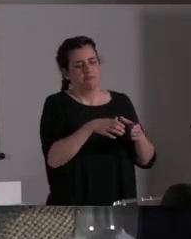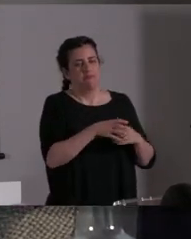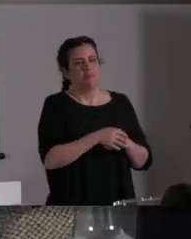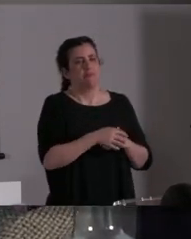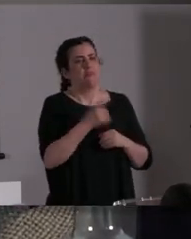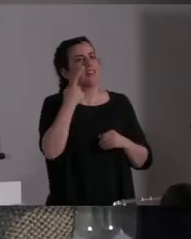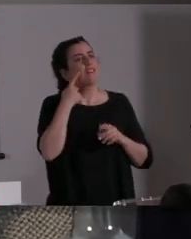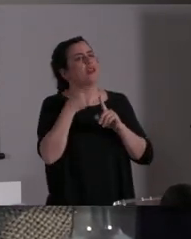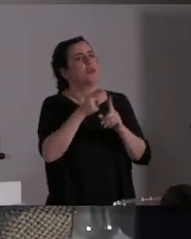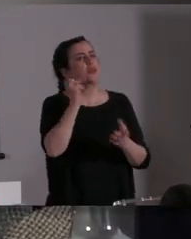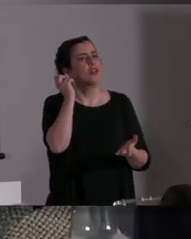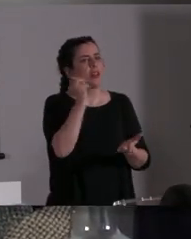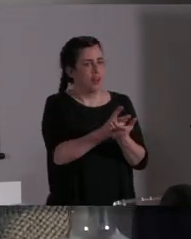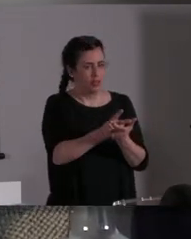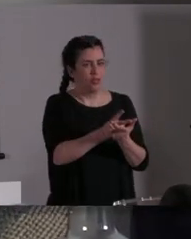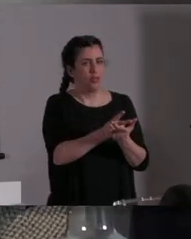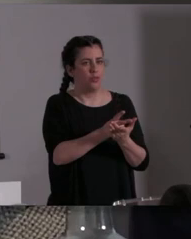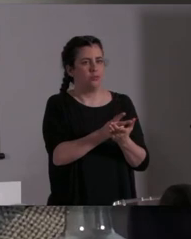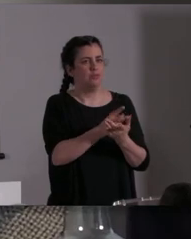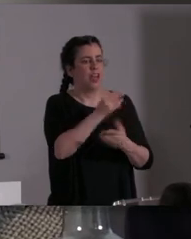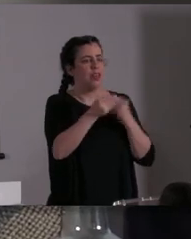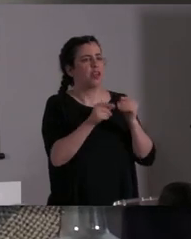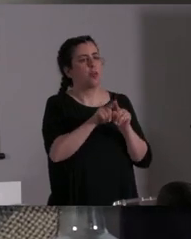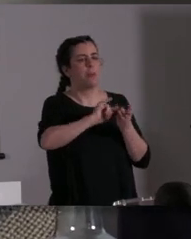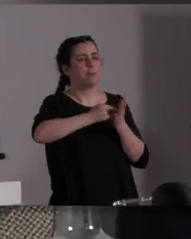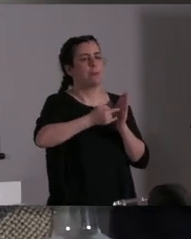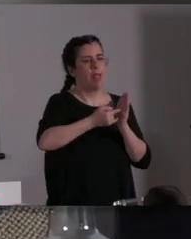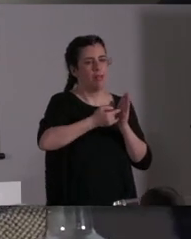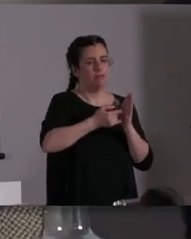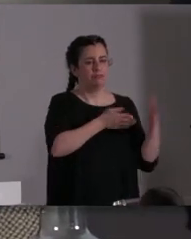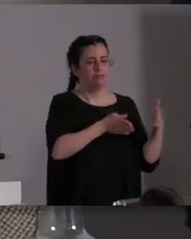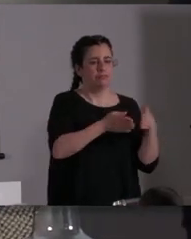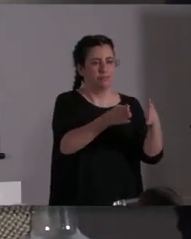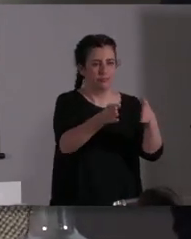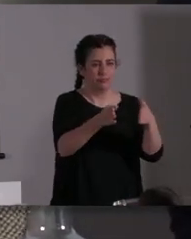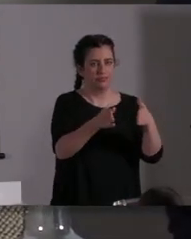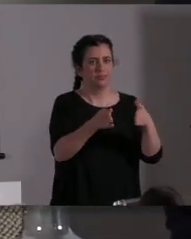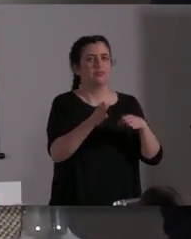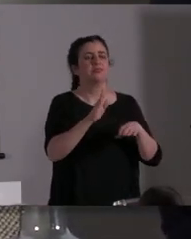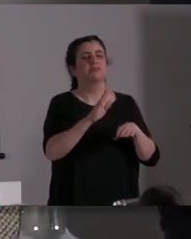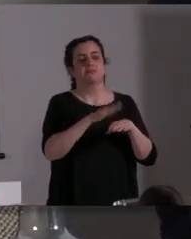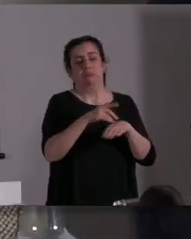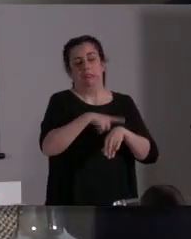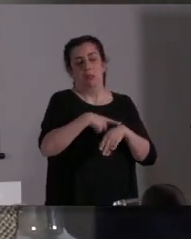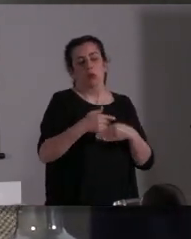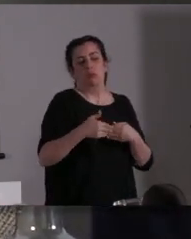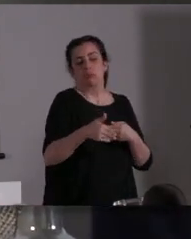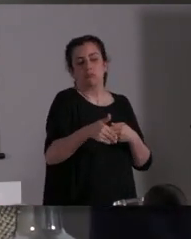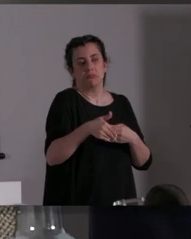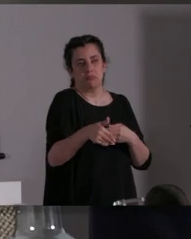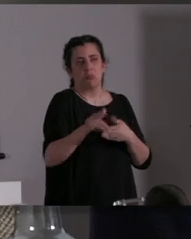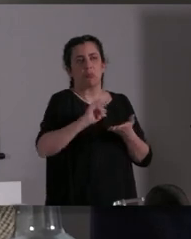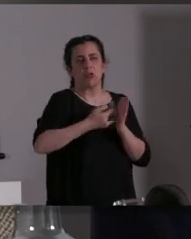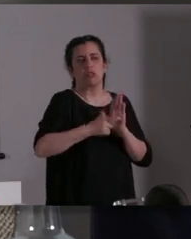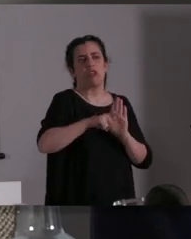reto elaborar una hoja de ruta que nos lleve en un corto plazo de tiempo a presentar un proyecto legislativo que